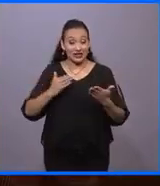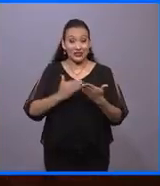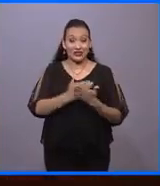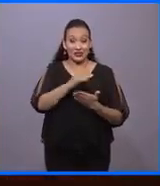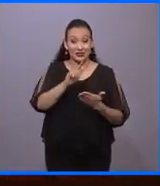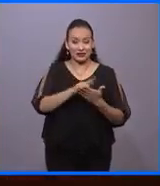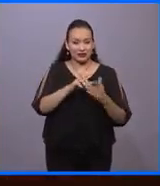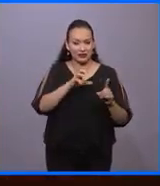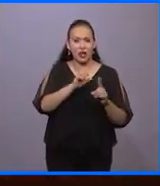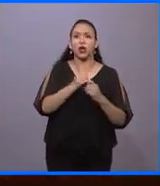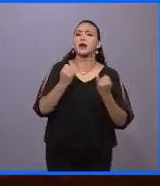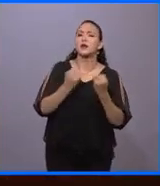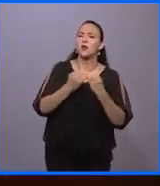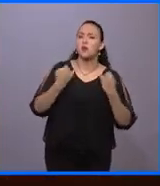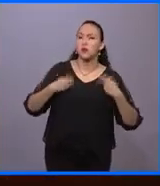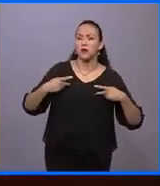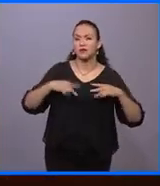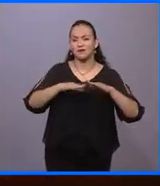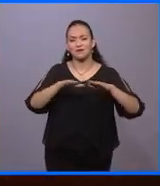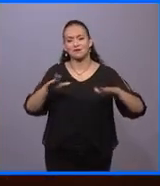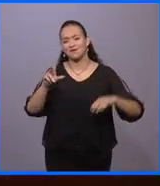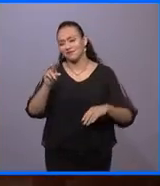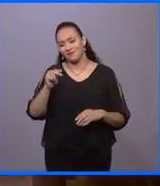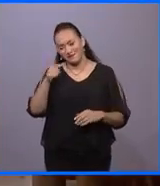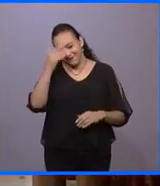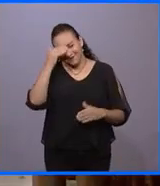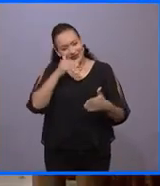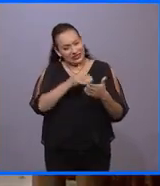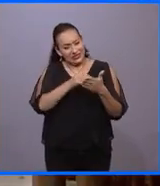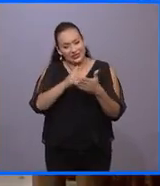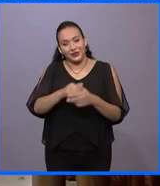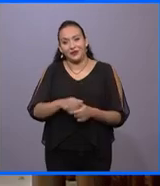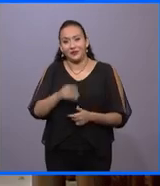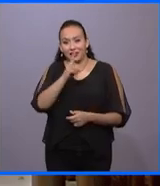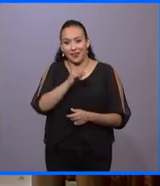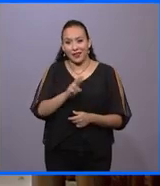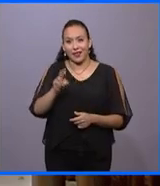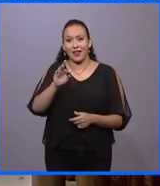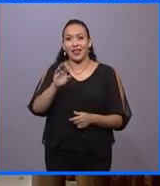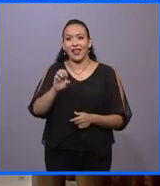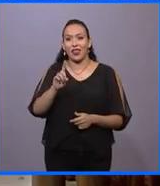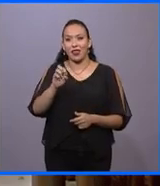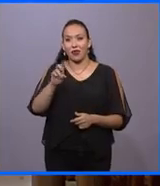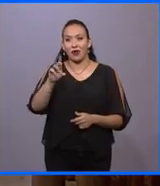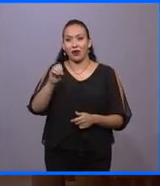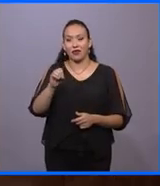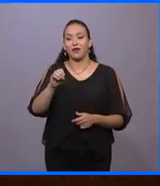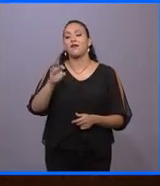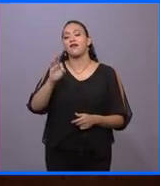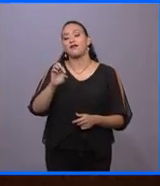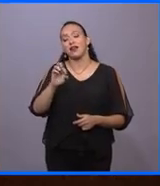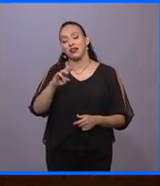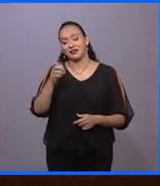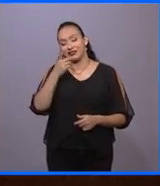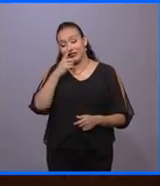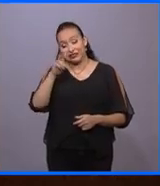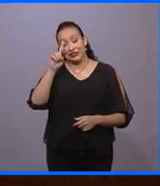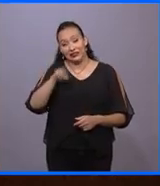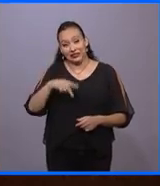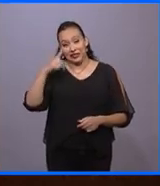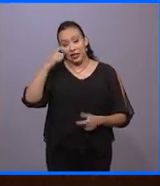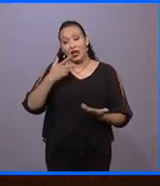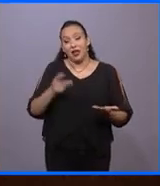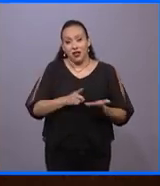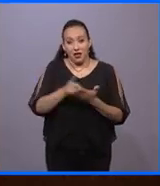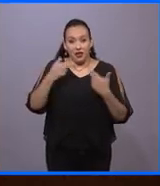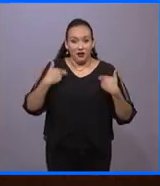las democracias de nuestros días. El doctor Eduardo Ferrer MacGregor lamentó la crisis en la que se encuentran los